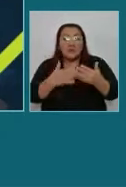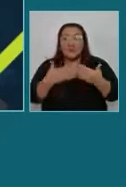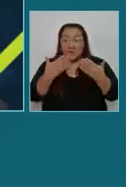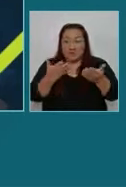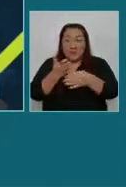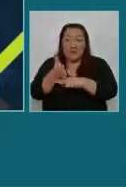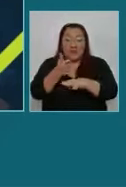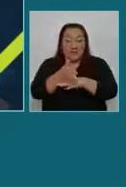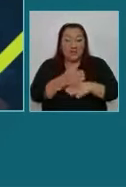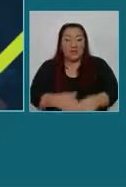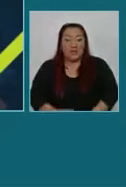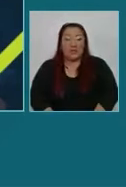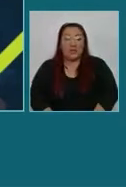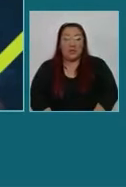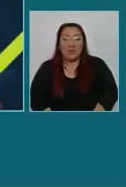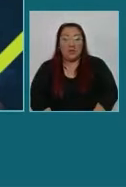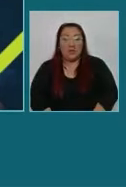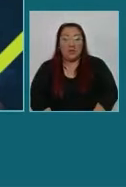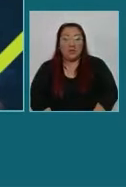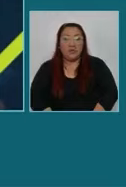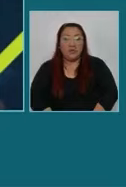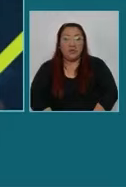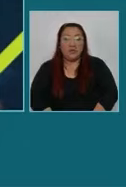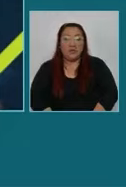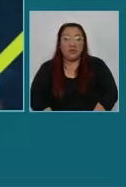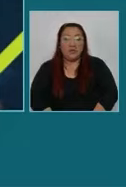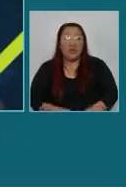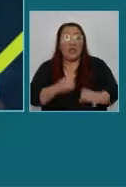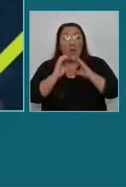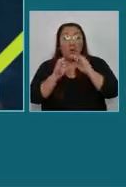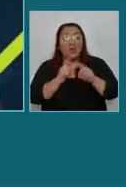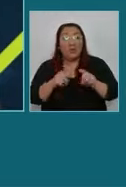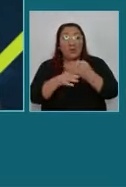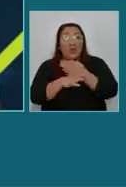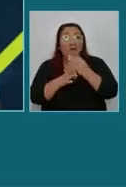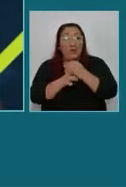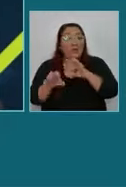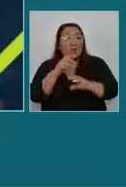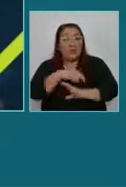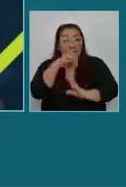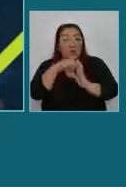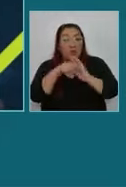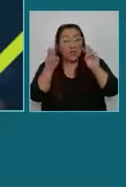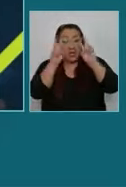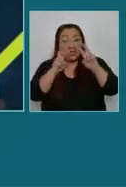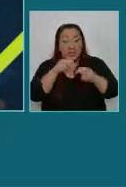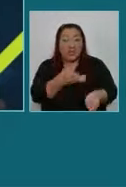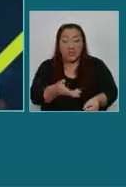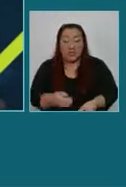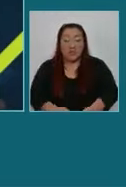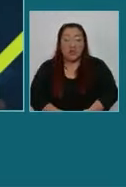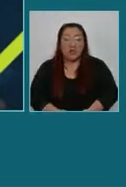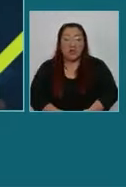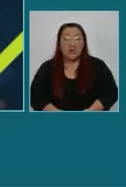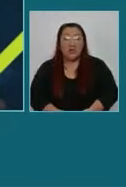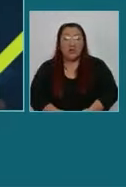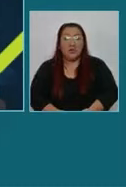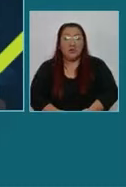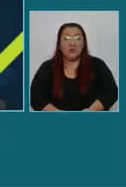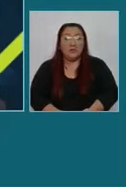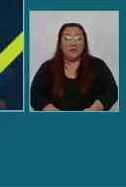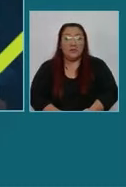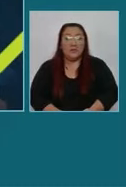acceso o conversar sobre las 16 patentes que tenemos o los 100 proyectos de investigación que están en desarrollo por